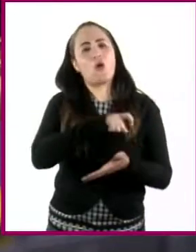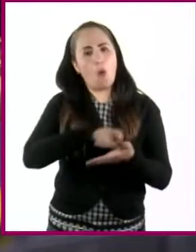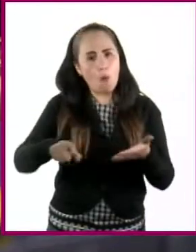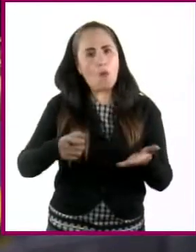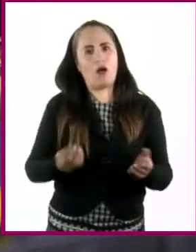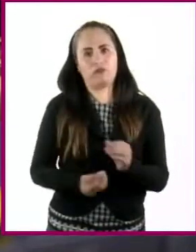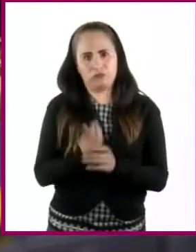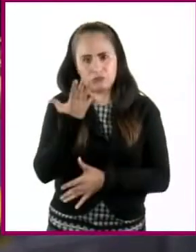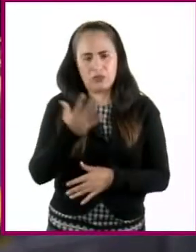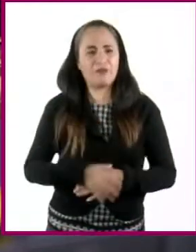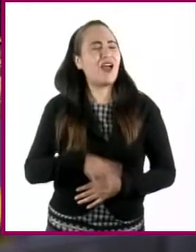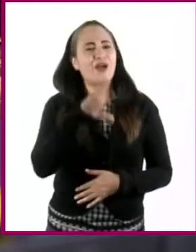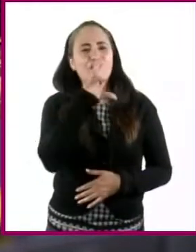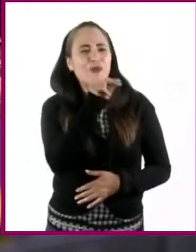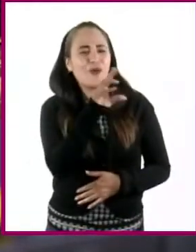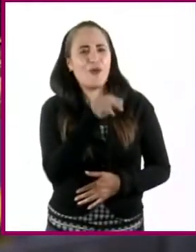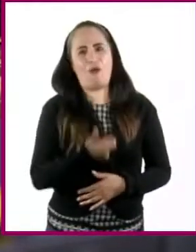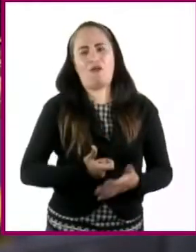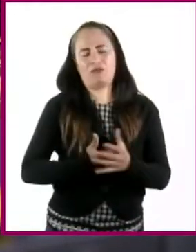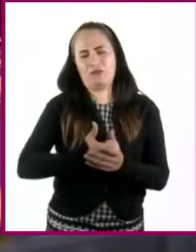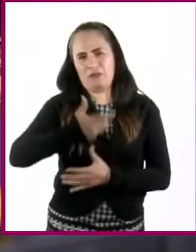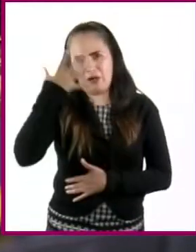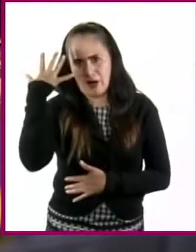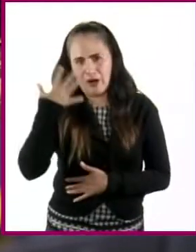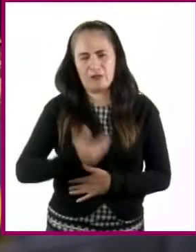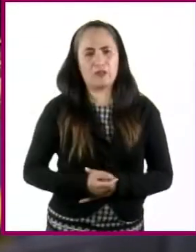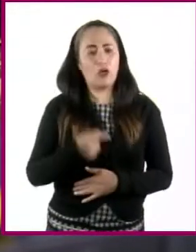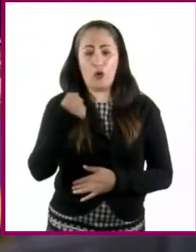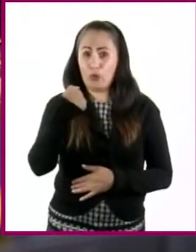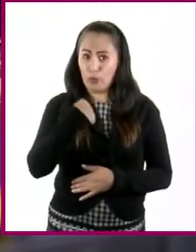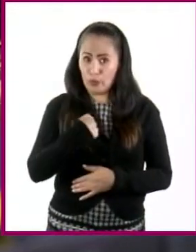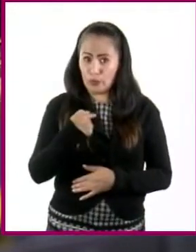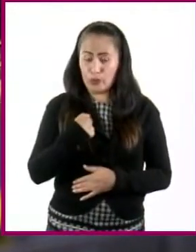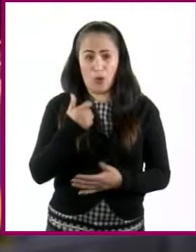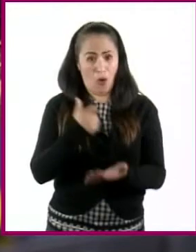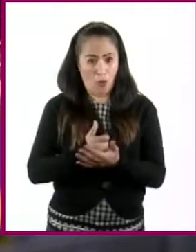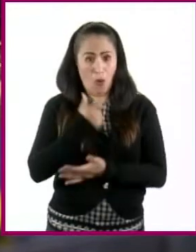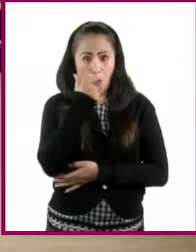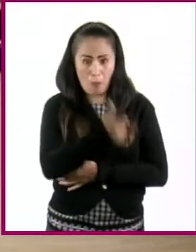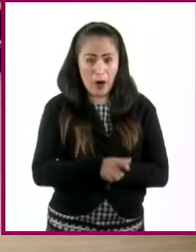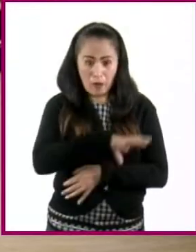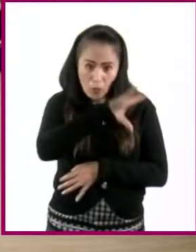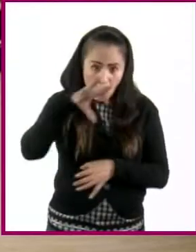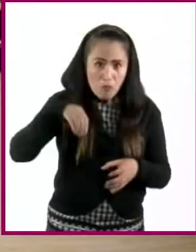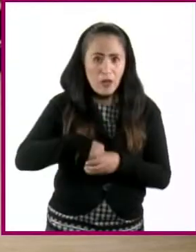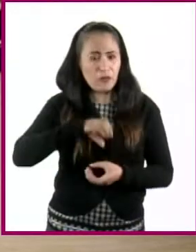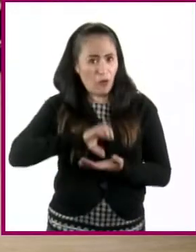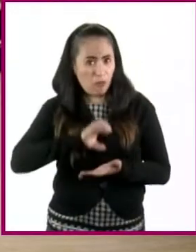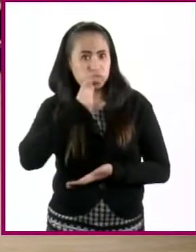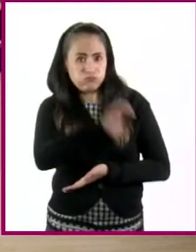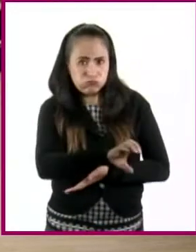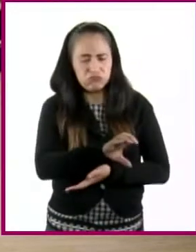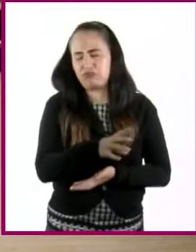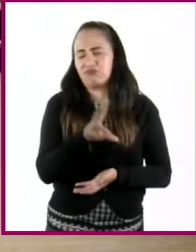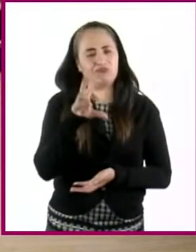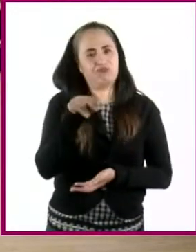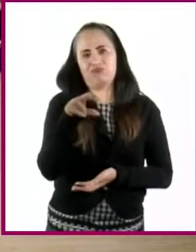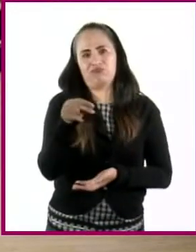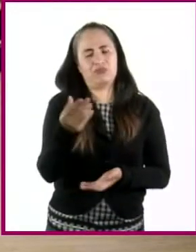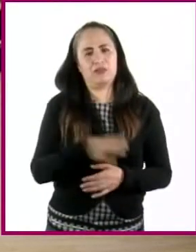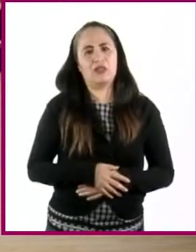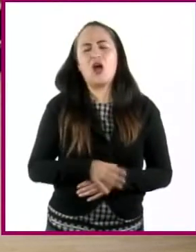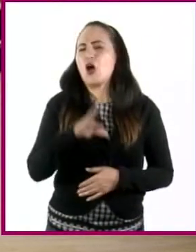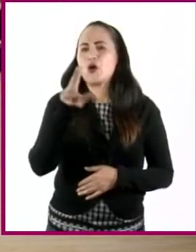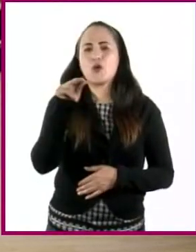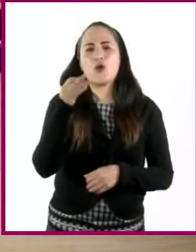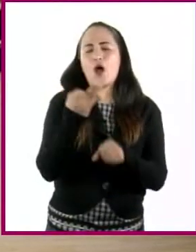amiga, están carísimas, ¿eh? Ni de broma podría pagar lo que cuesta el contado, ¿eh? Claro, en este momento a lo mejor y no podemos pagarlo todo